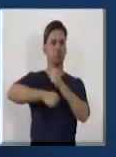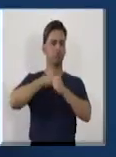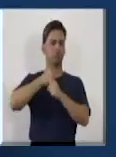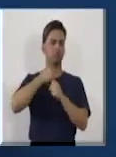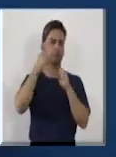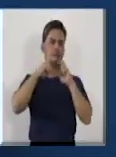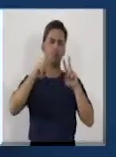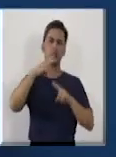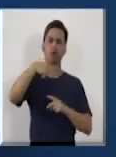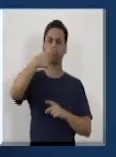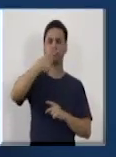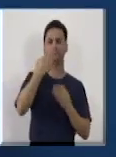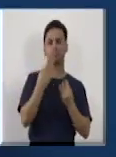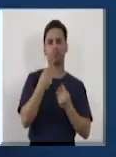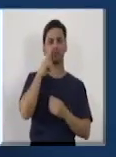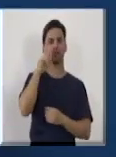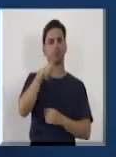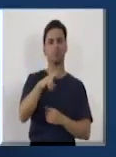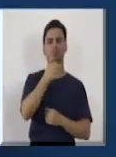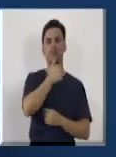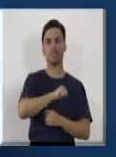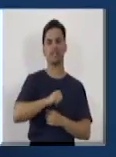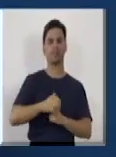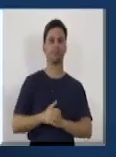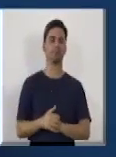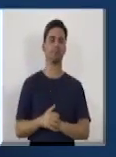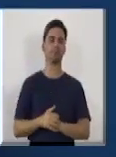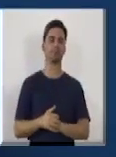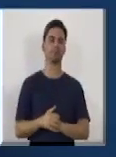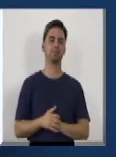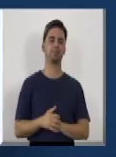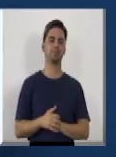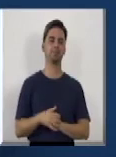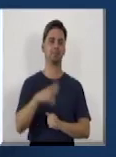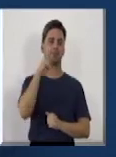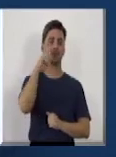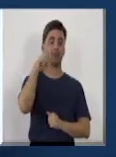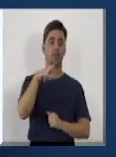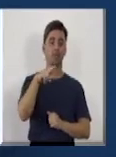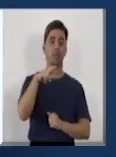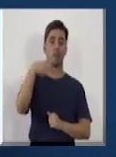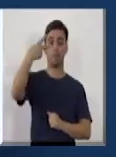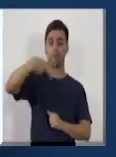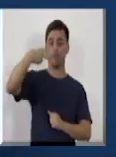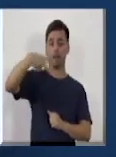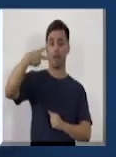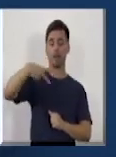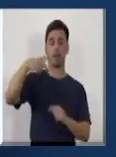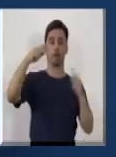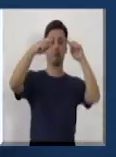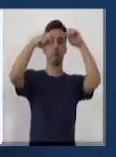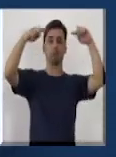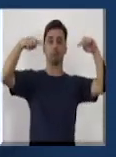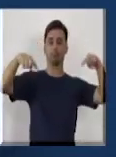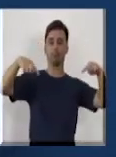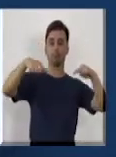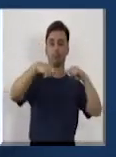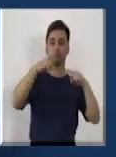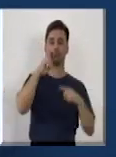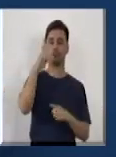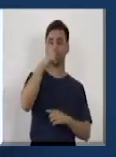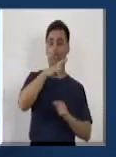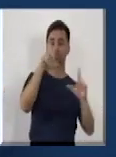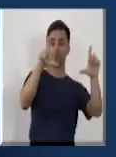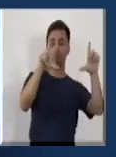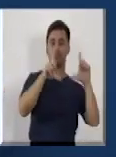estamos representando ese circuito en esta diapositiva. Es decir, la fuente, positivos, negativos,